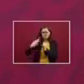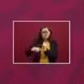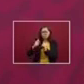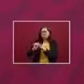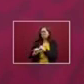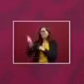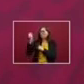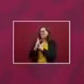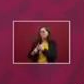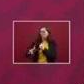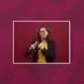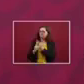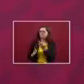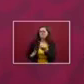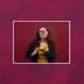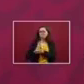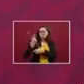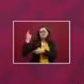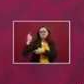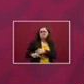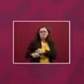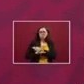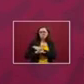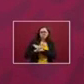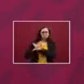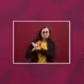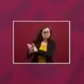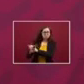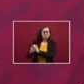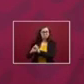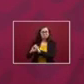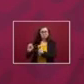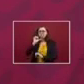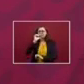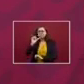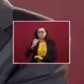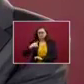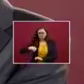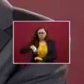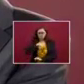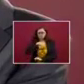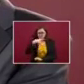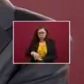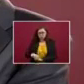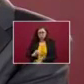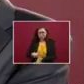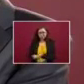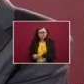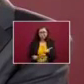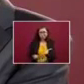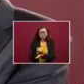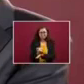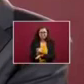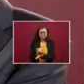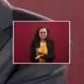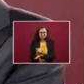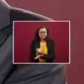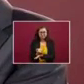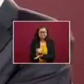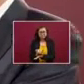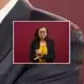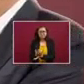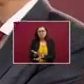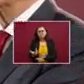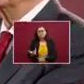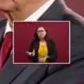en escalera, y definitivamente iba a estar completamente privatizados estos sectores en nuestro país. Y llega López Obrador